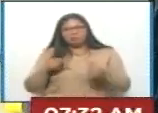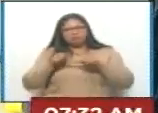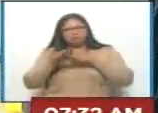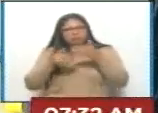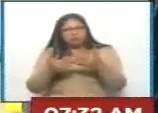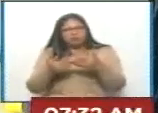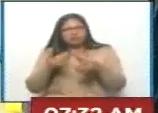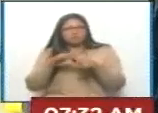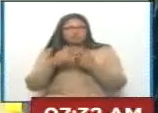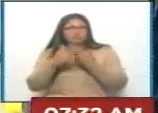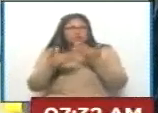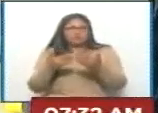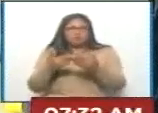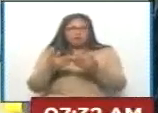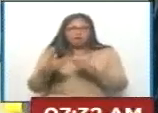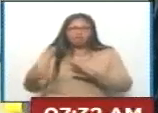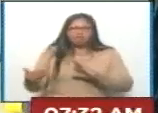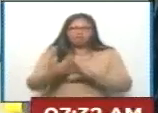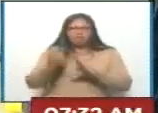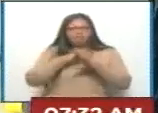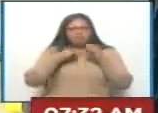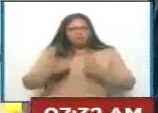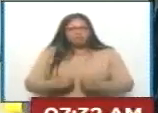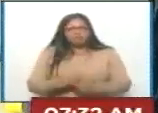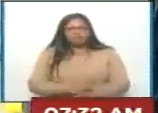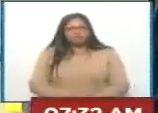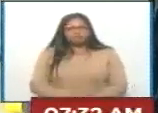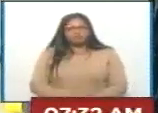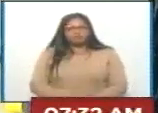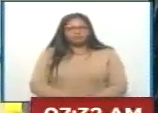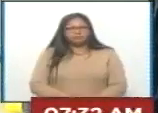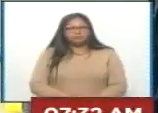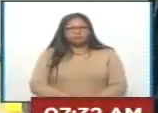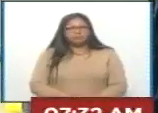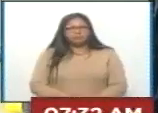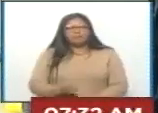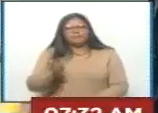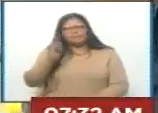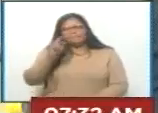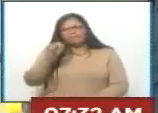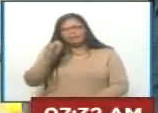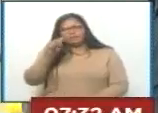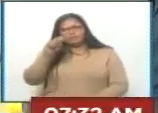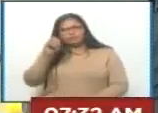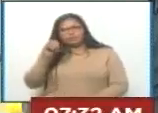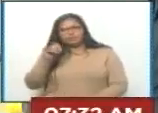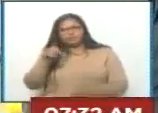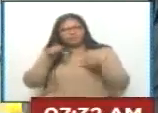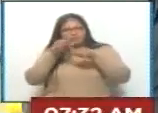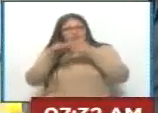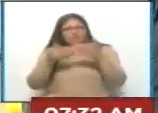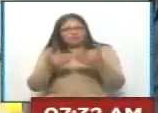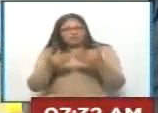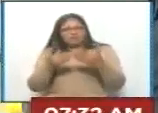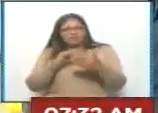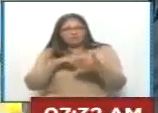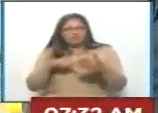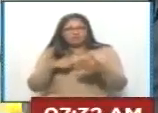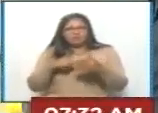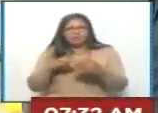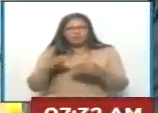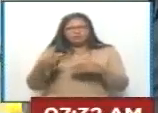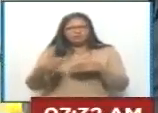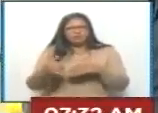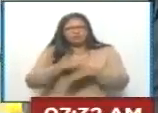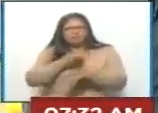aquella arremetida de la derecha. Ustedes saben que hubo el Pacto de Punto Fijo, que fue la continuidad del Pacto de Nueva York. Los mismos actores de Nueva